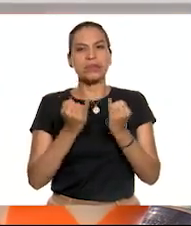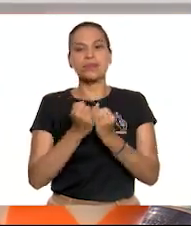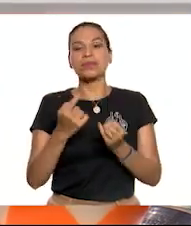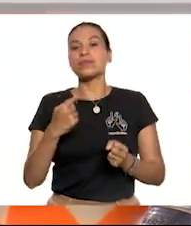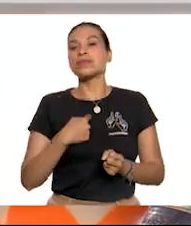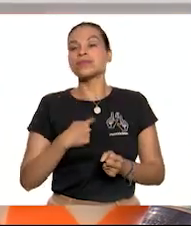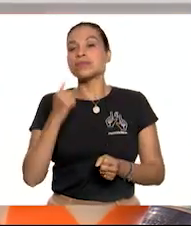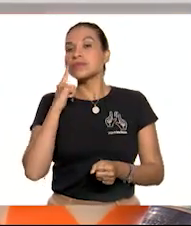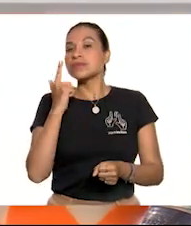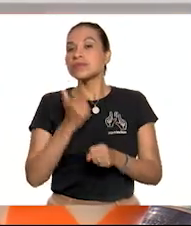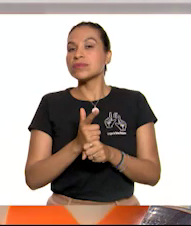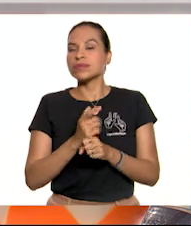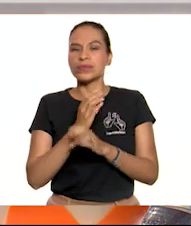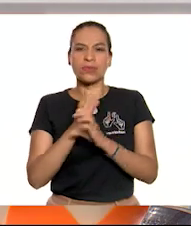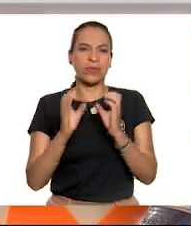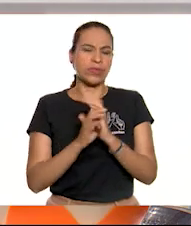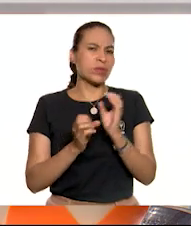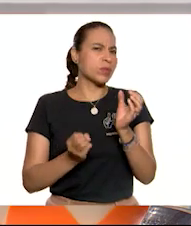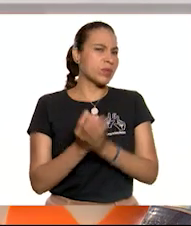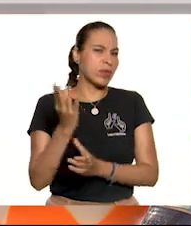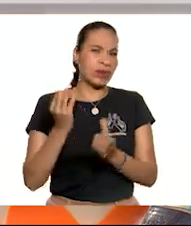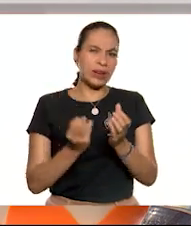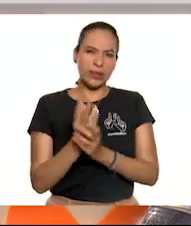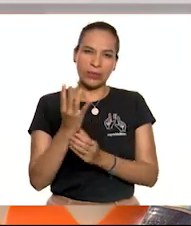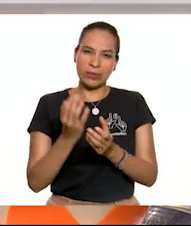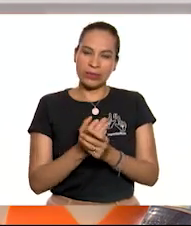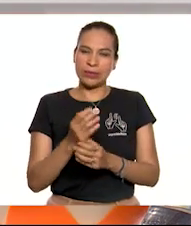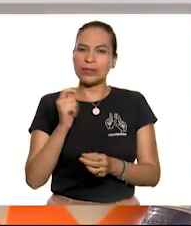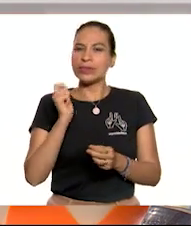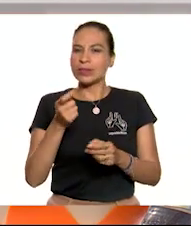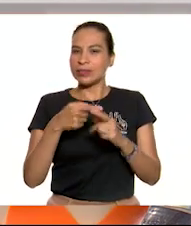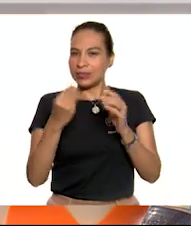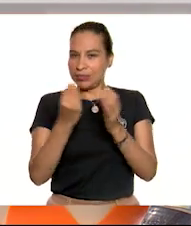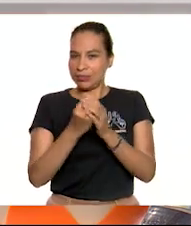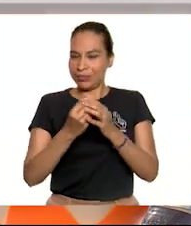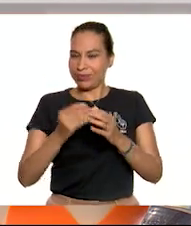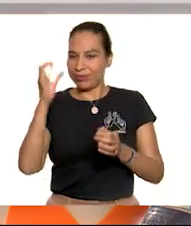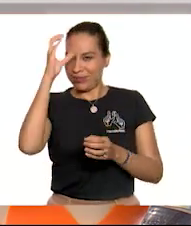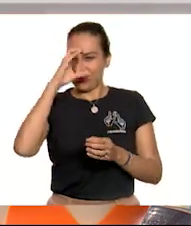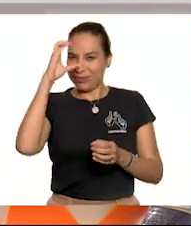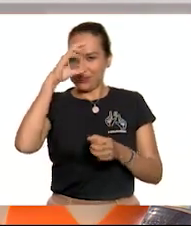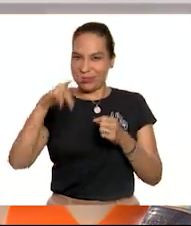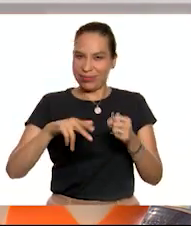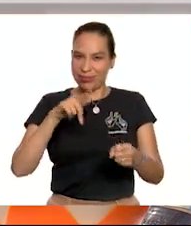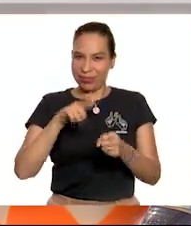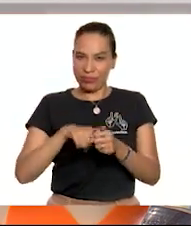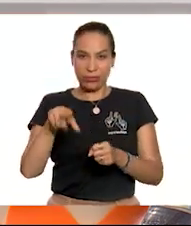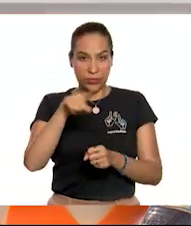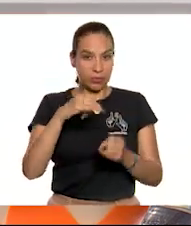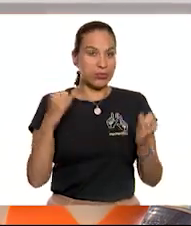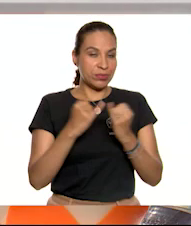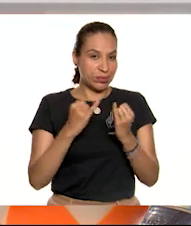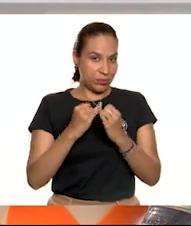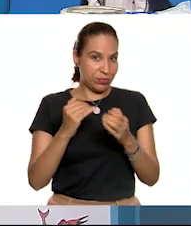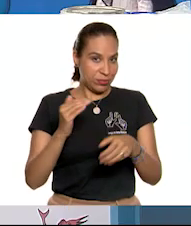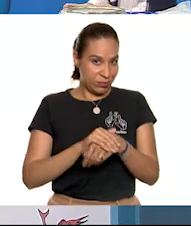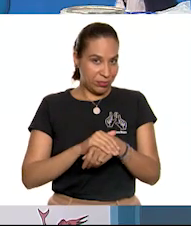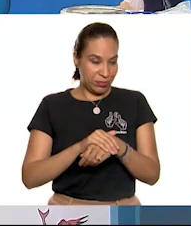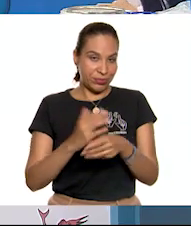yo, descubrirán cosas nuevas sobre la clase de ciencias naturales. ¿Y ustedes también,